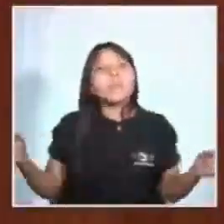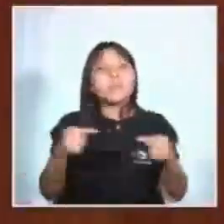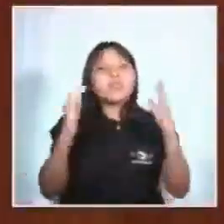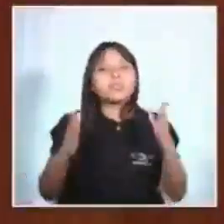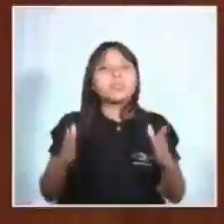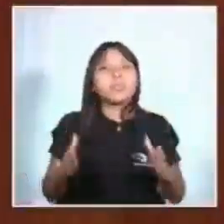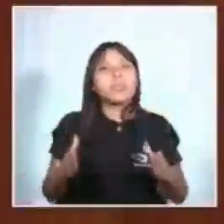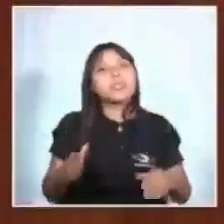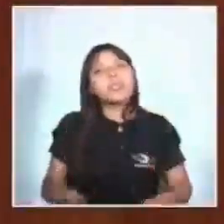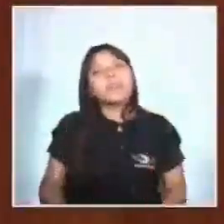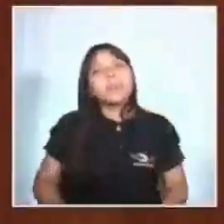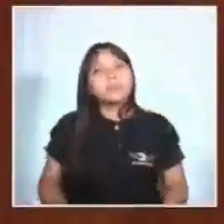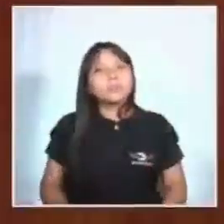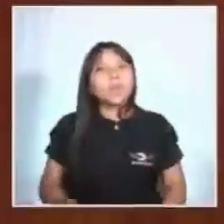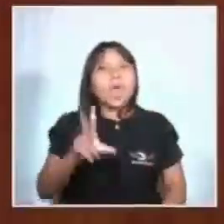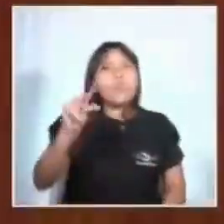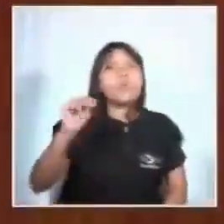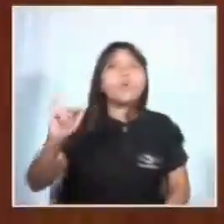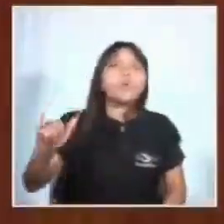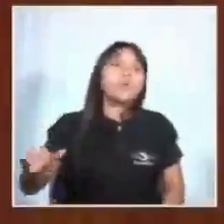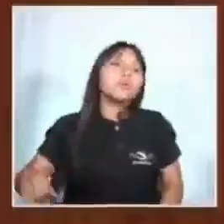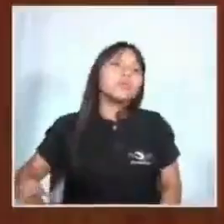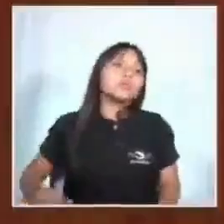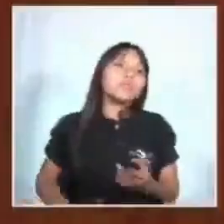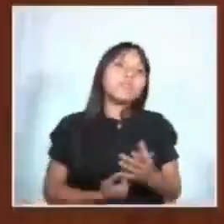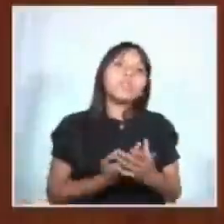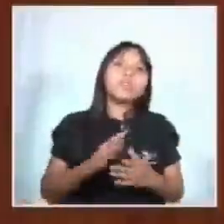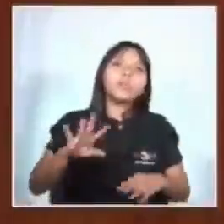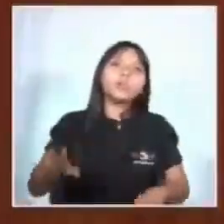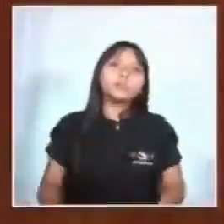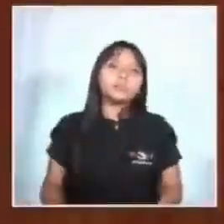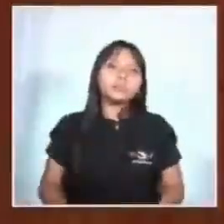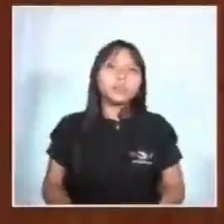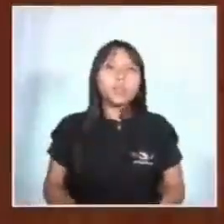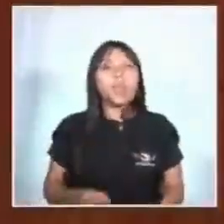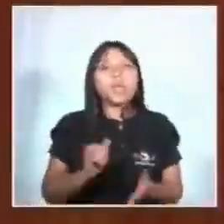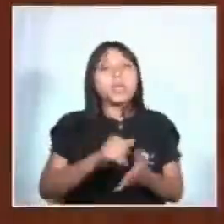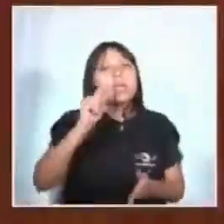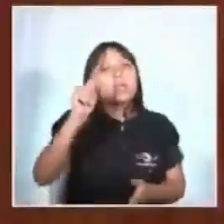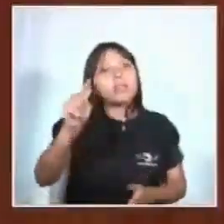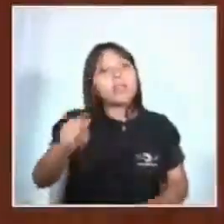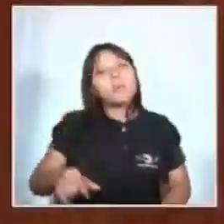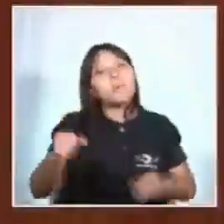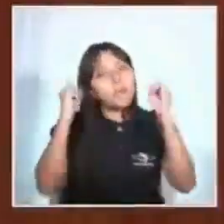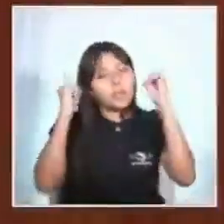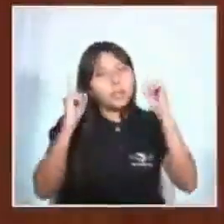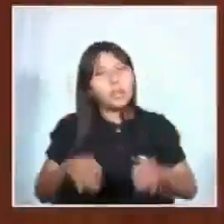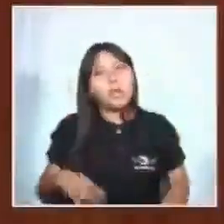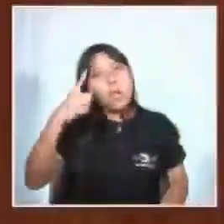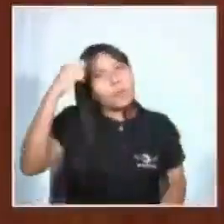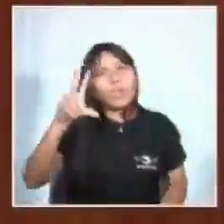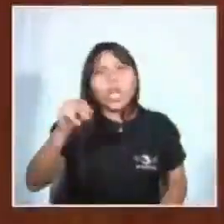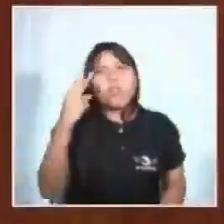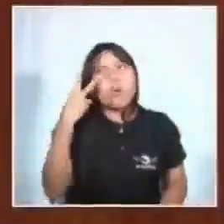verdugos. No los estoy defendiendo, pero necesito informarte que te maltrataron porque no